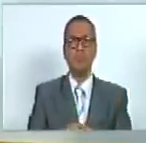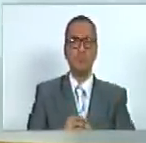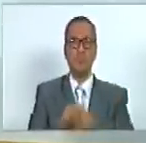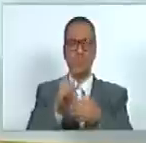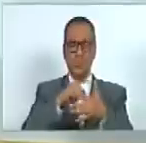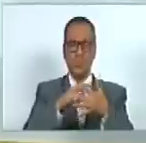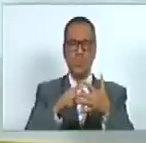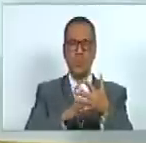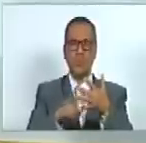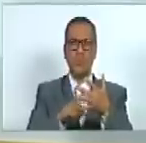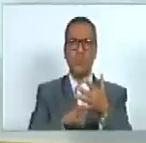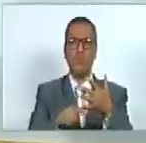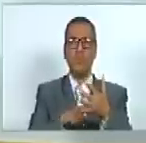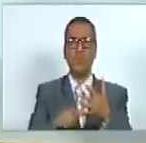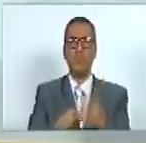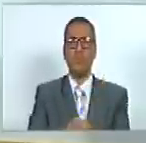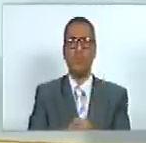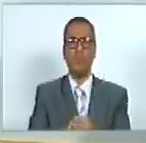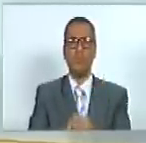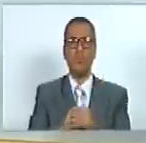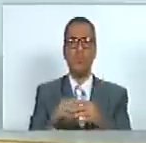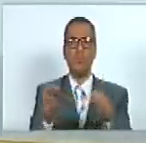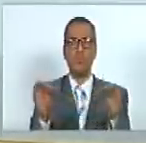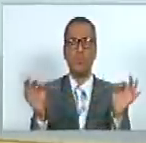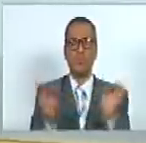condición de apátrida,